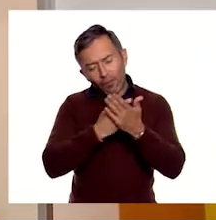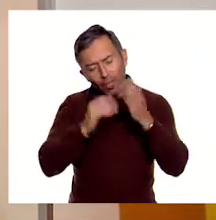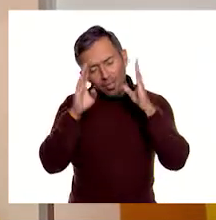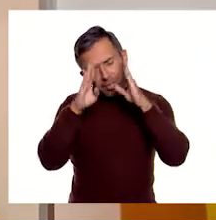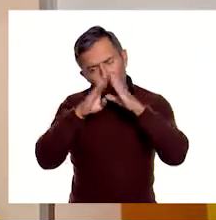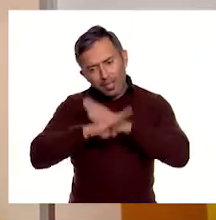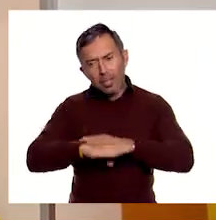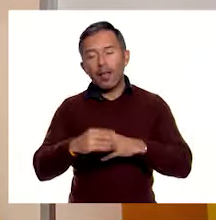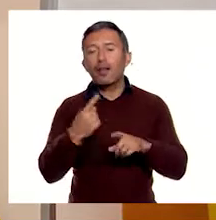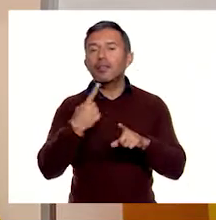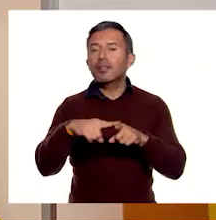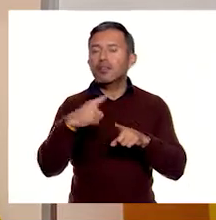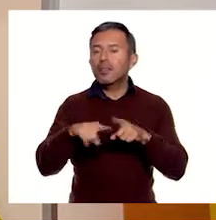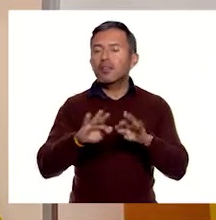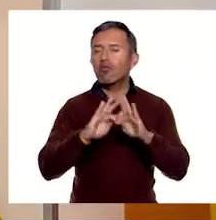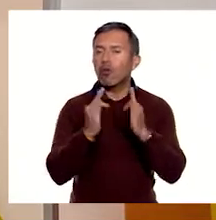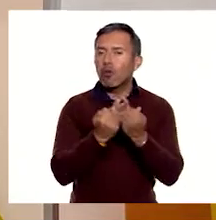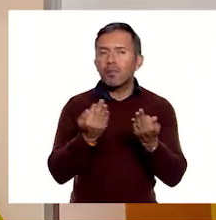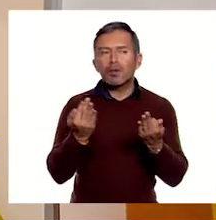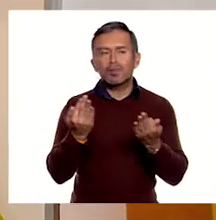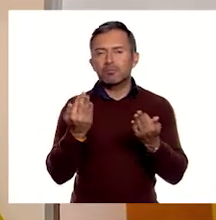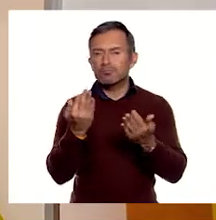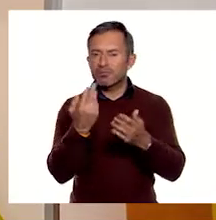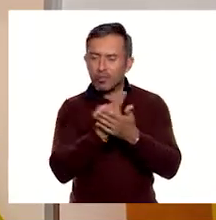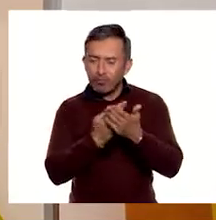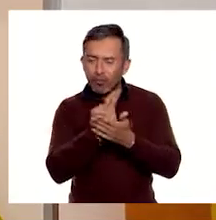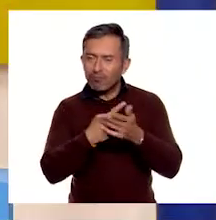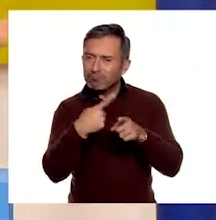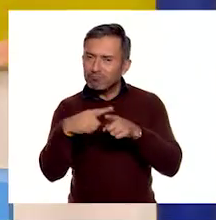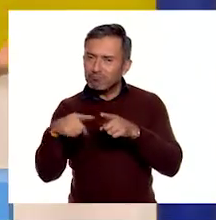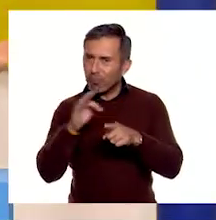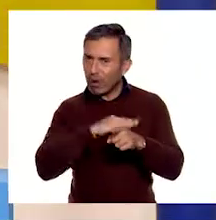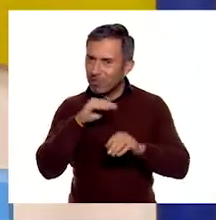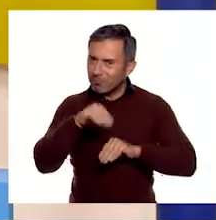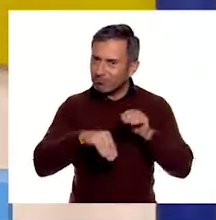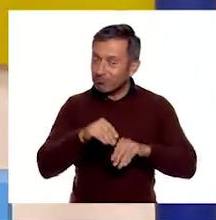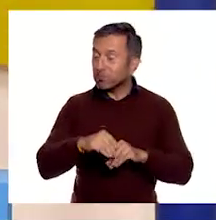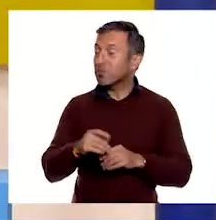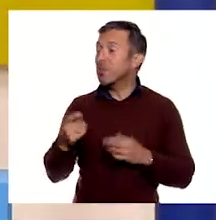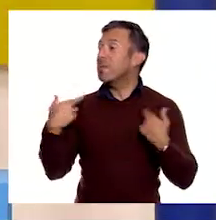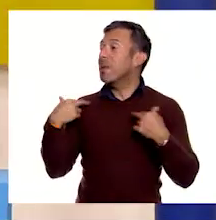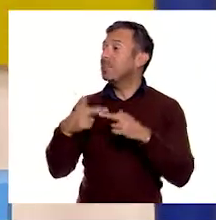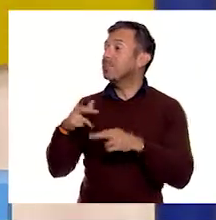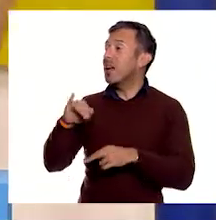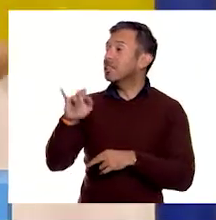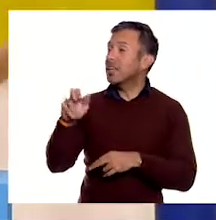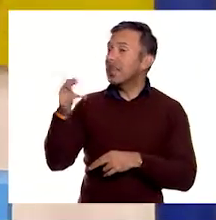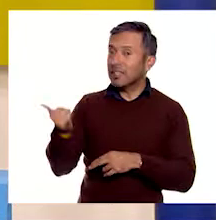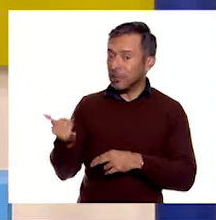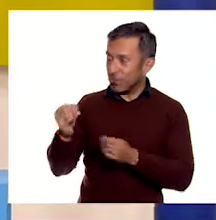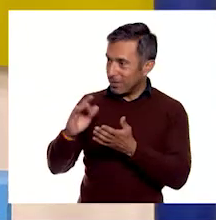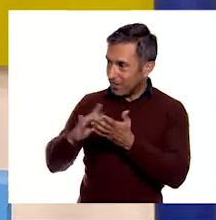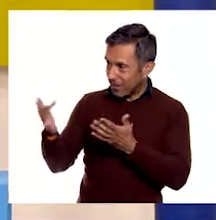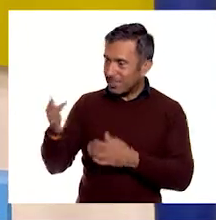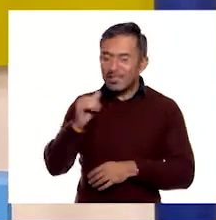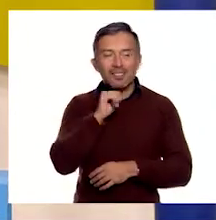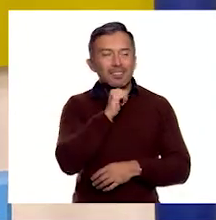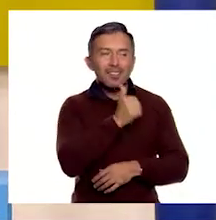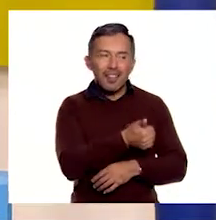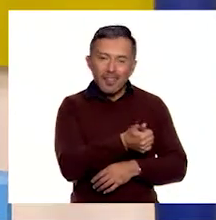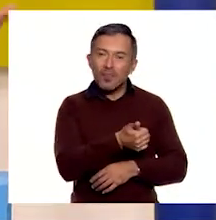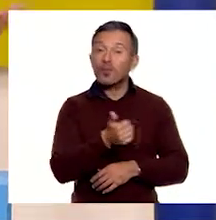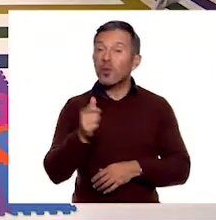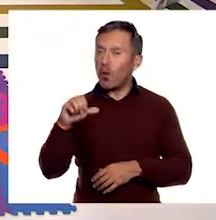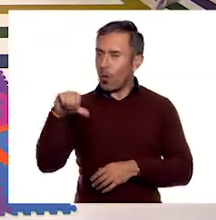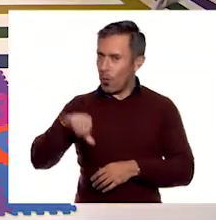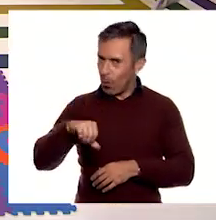varias imágenes para... hacer esta ilusión. Pues muchas gracias, maestra Jenny. De nada. Por traernos esta